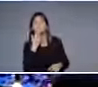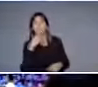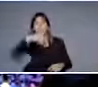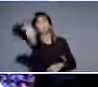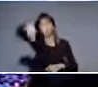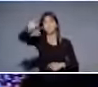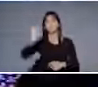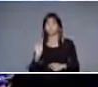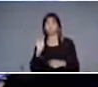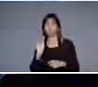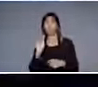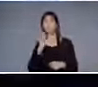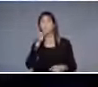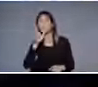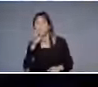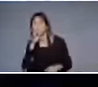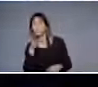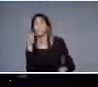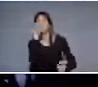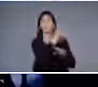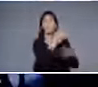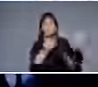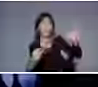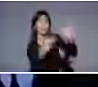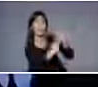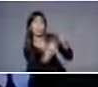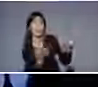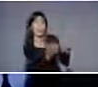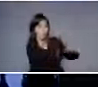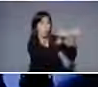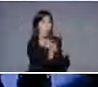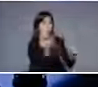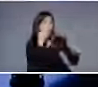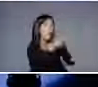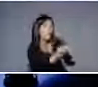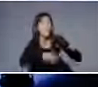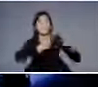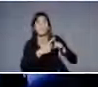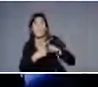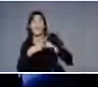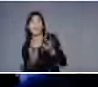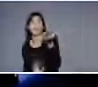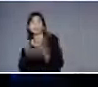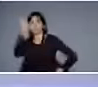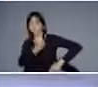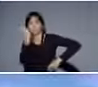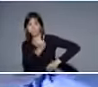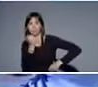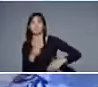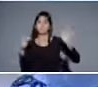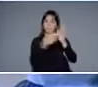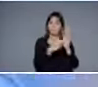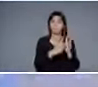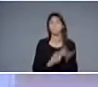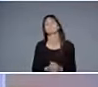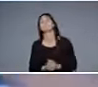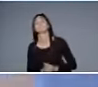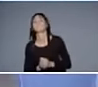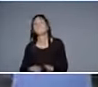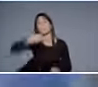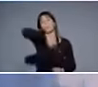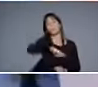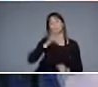saltó, porque fuimos a enchufar el horno y la mini pymes. Solo